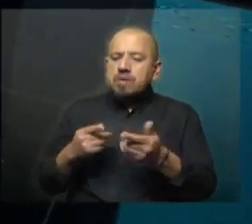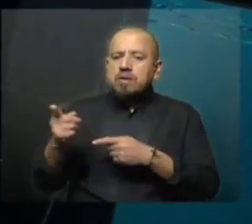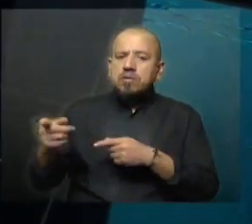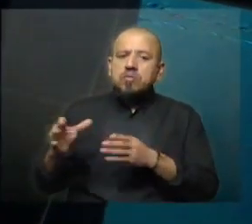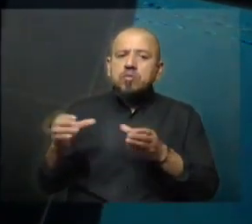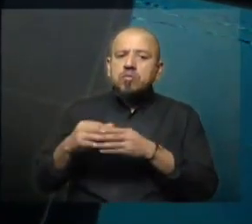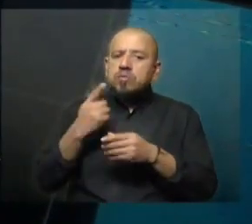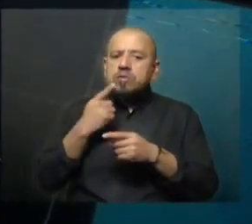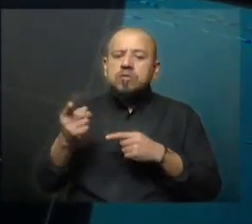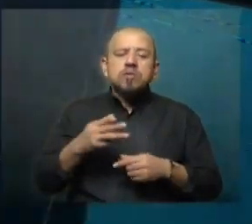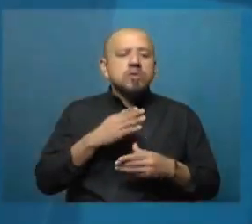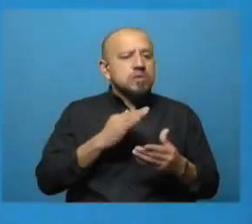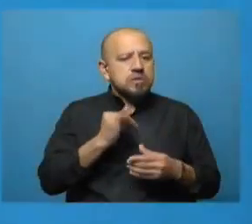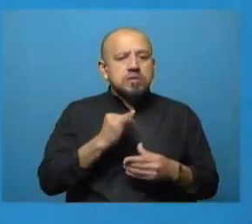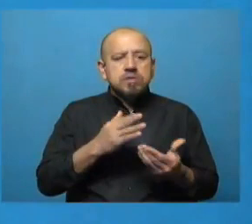con todos los partidos